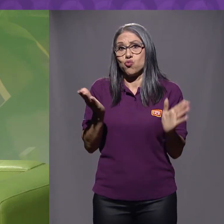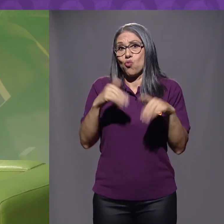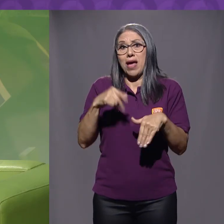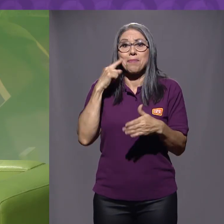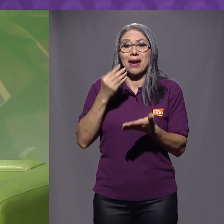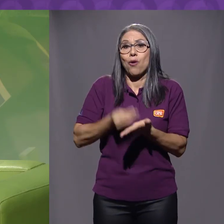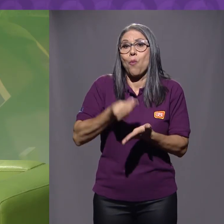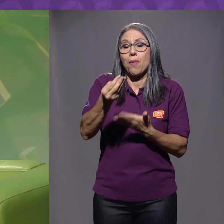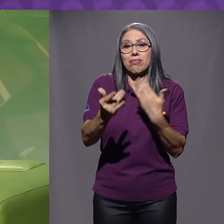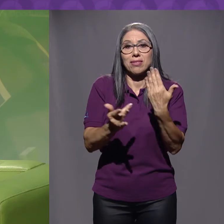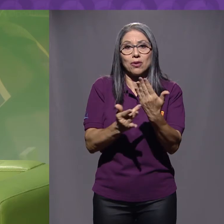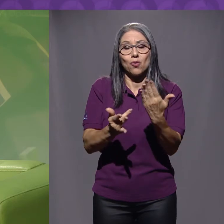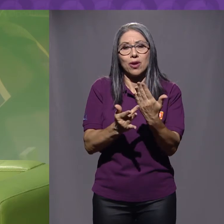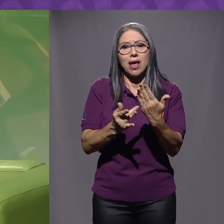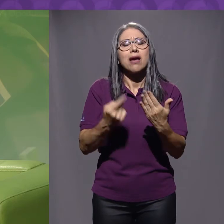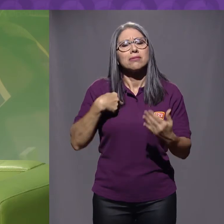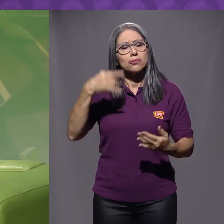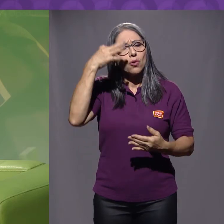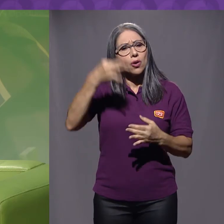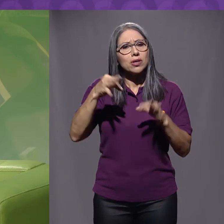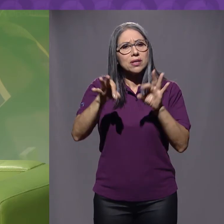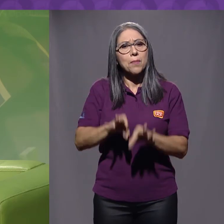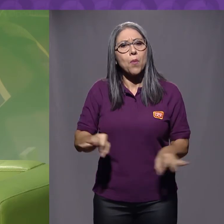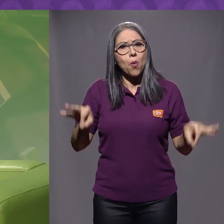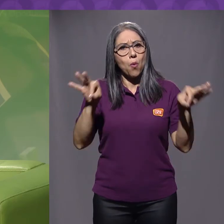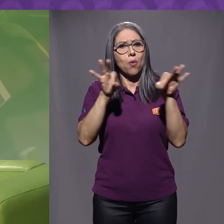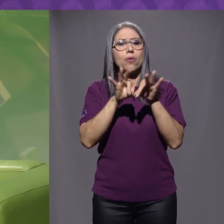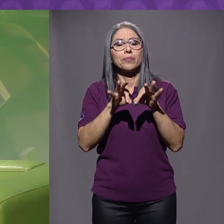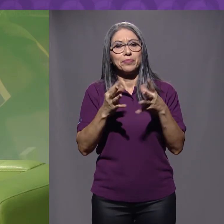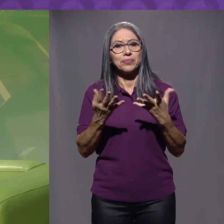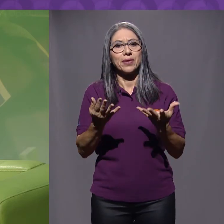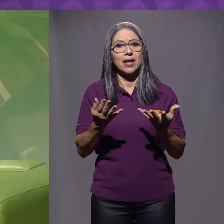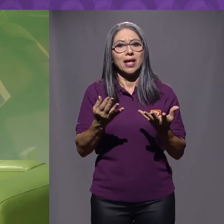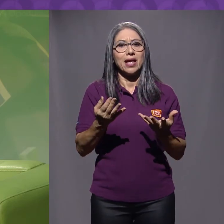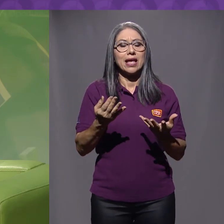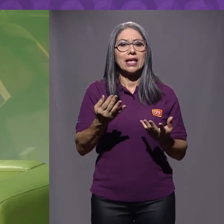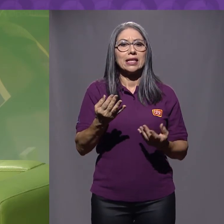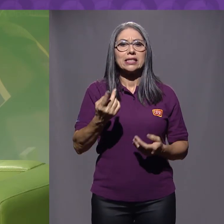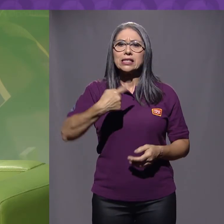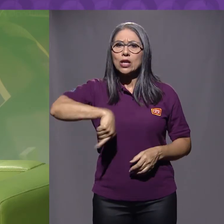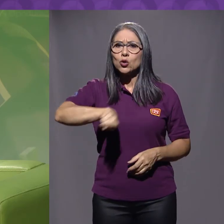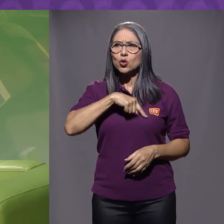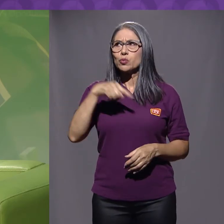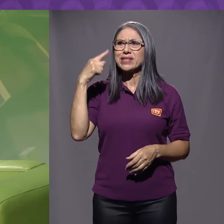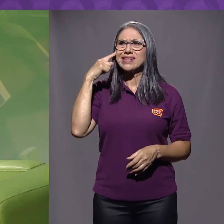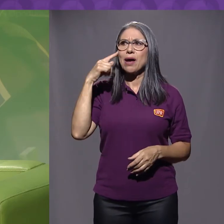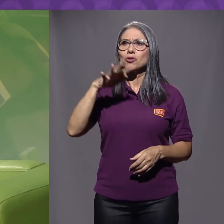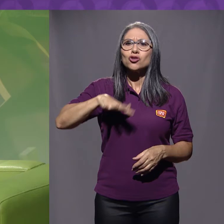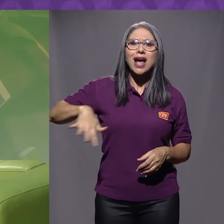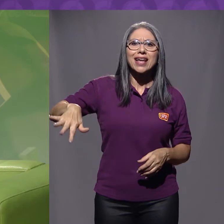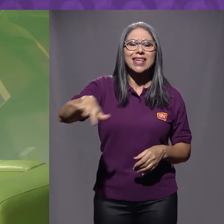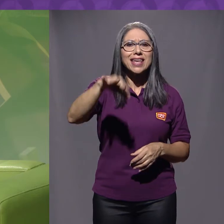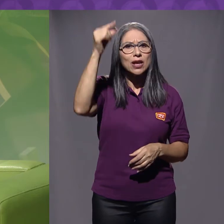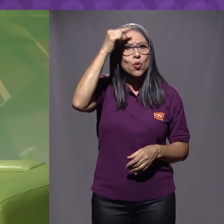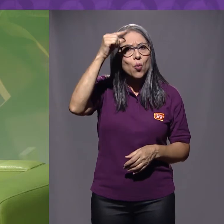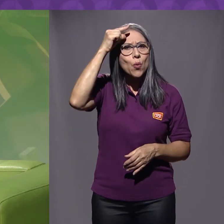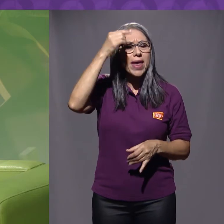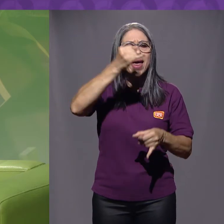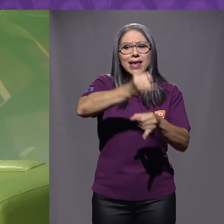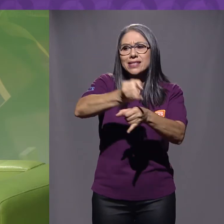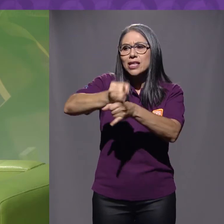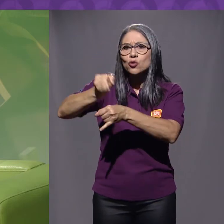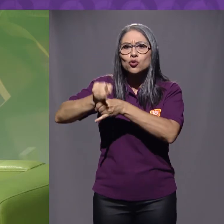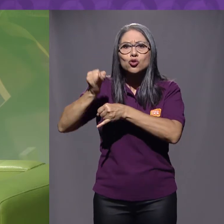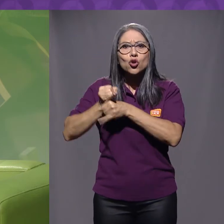contar con estos recursos, que yo creo que es fundamental que si pensamos en un Estado, ¿verdad? En